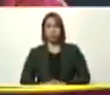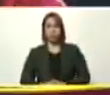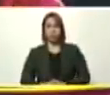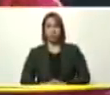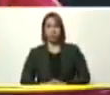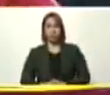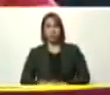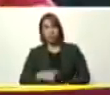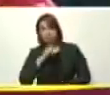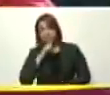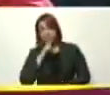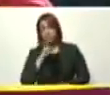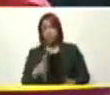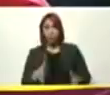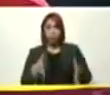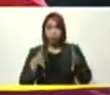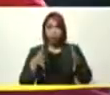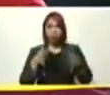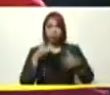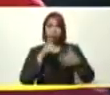Era difícil ganar estas elecciones.